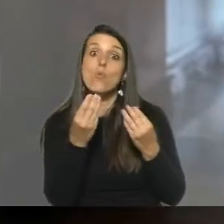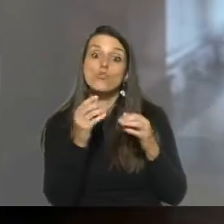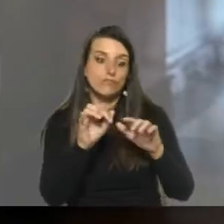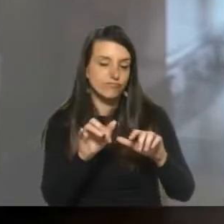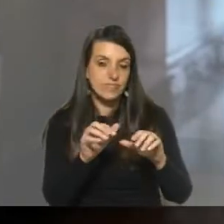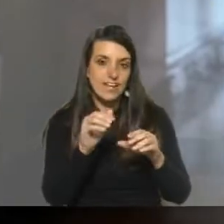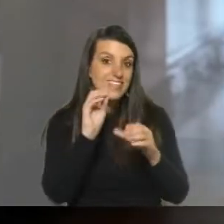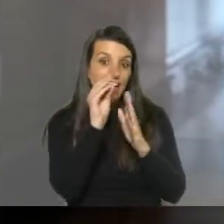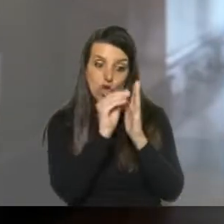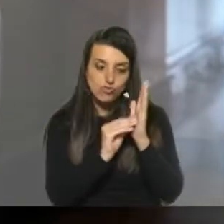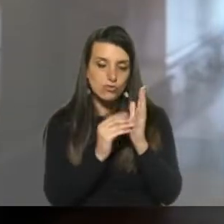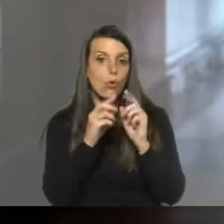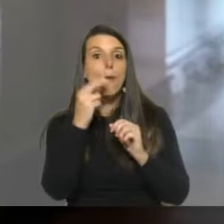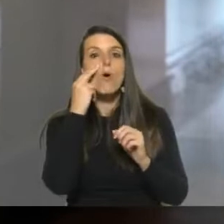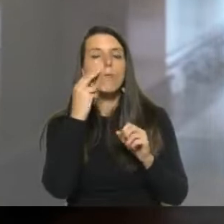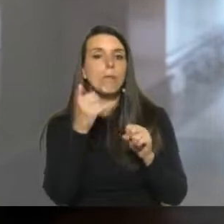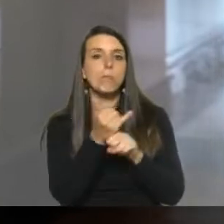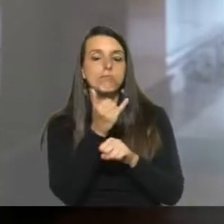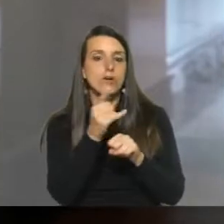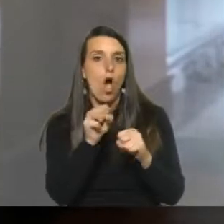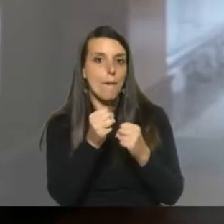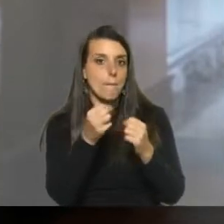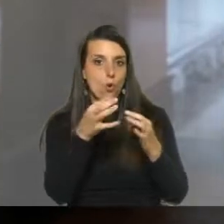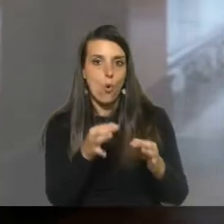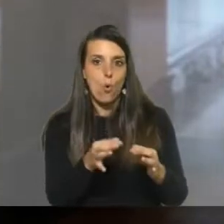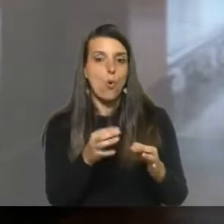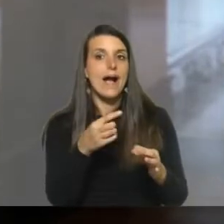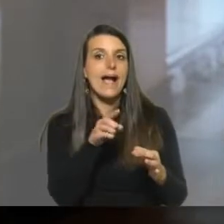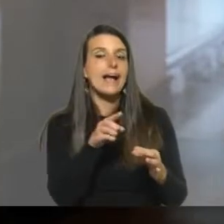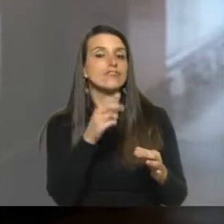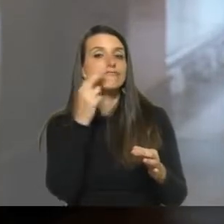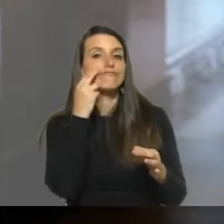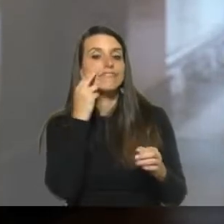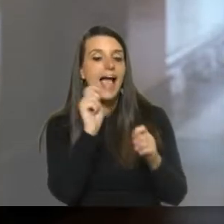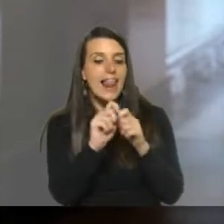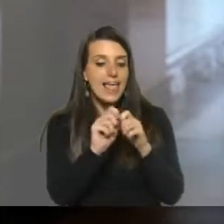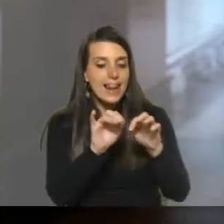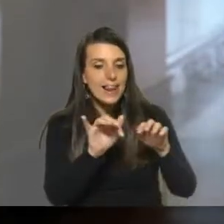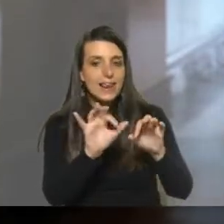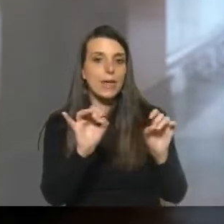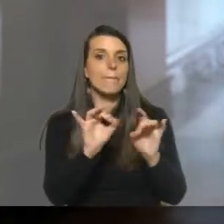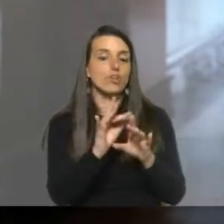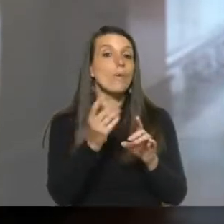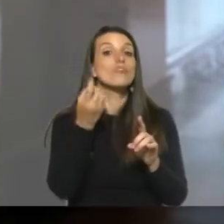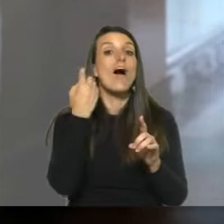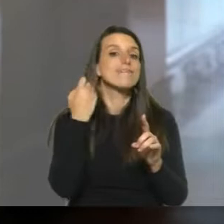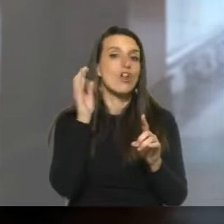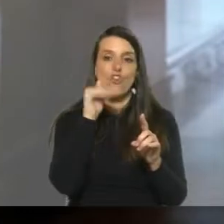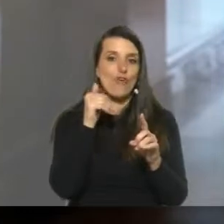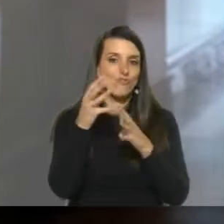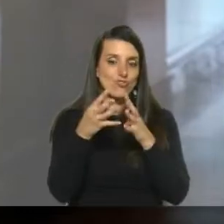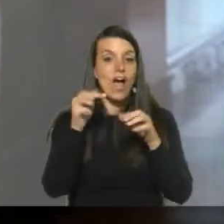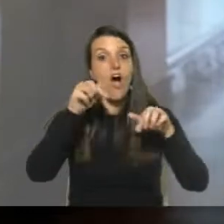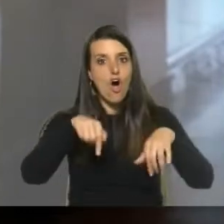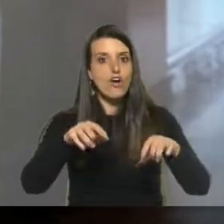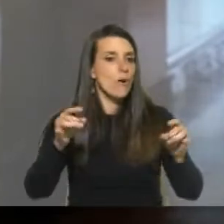tuvimos un problema operativo de funcionamiento de esa base de datos Y eso fue lo que generó la indisponibilidad del día de ayer hoy ya el